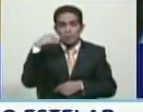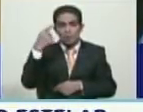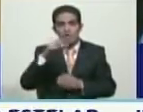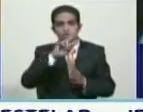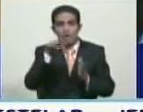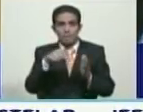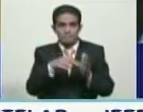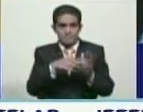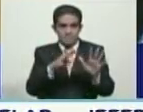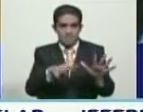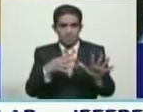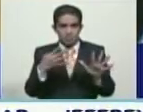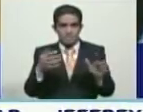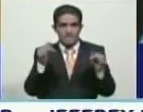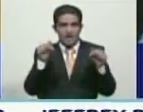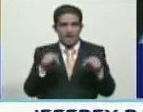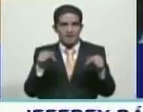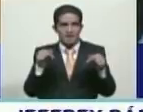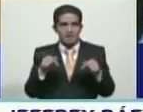hemisferio,